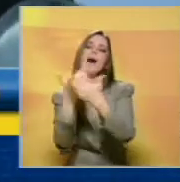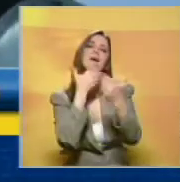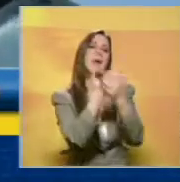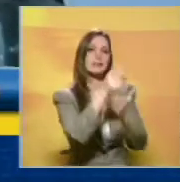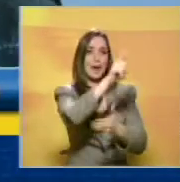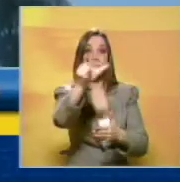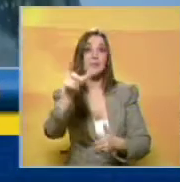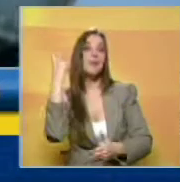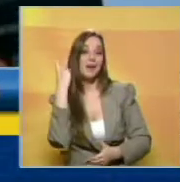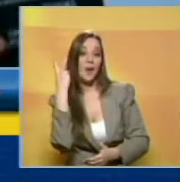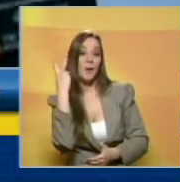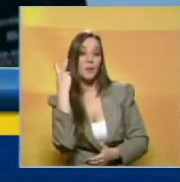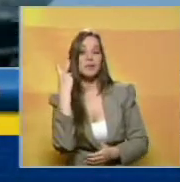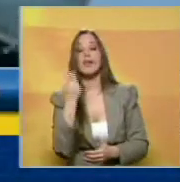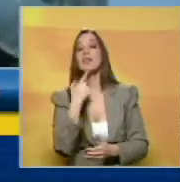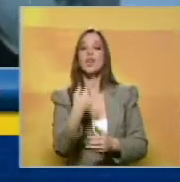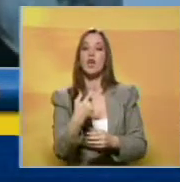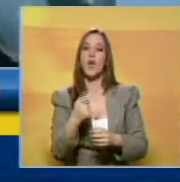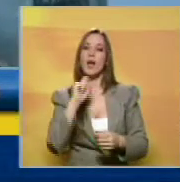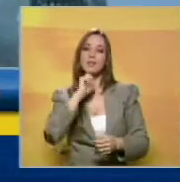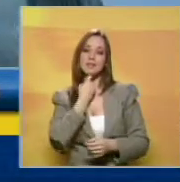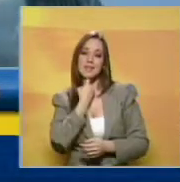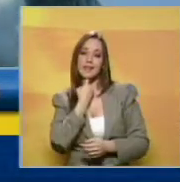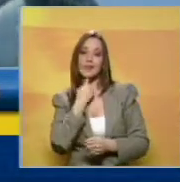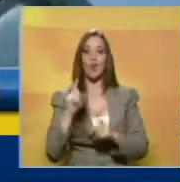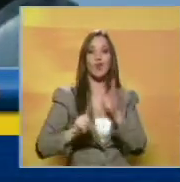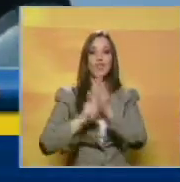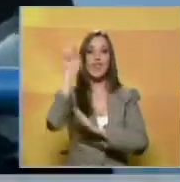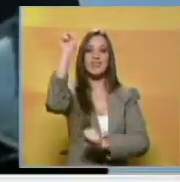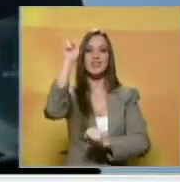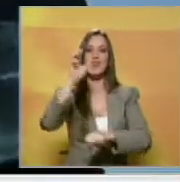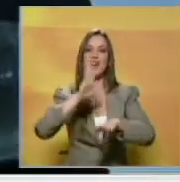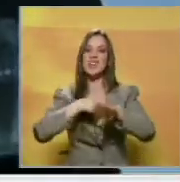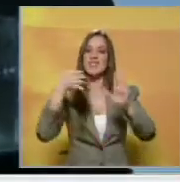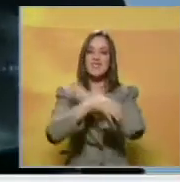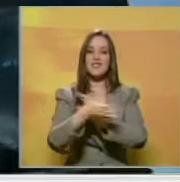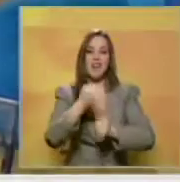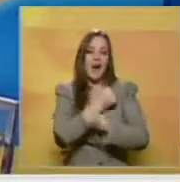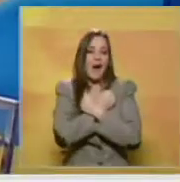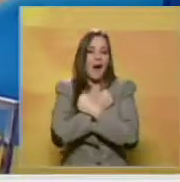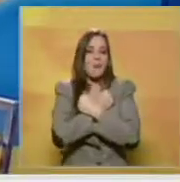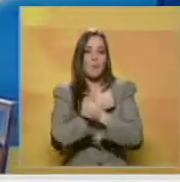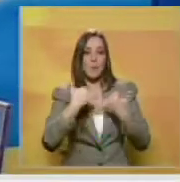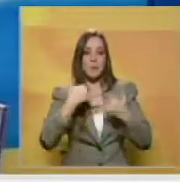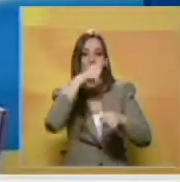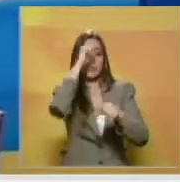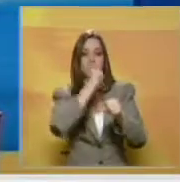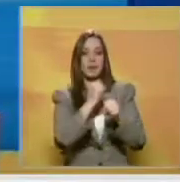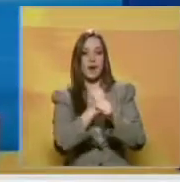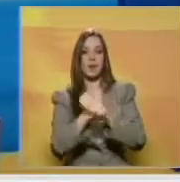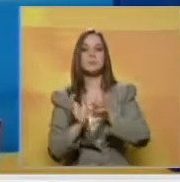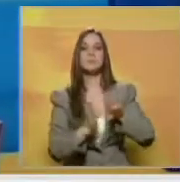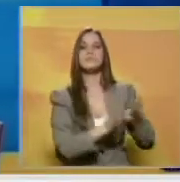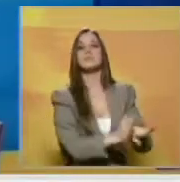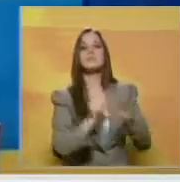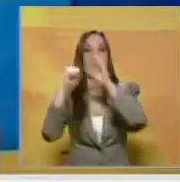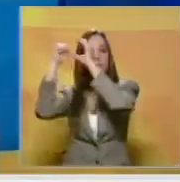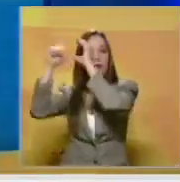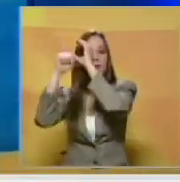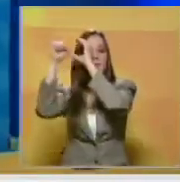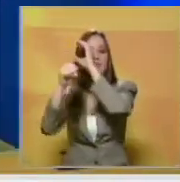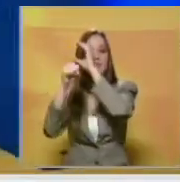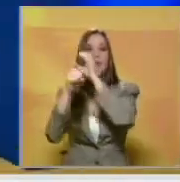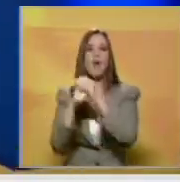por el premio y reveló que la clave de su éxito está en la pasión que siente por su trabajo. Inspirado en un espectacular video de época, el